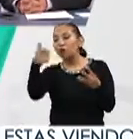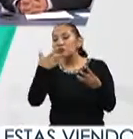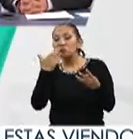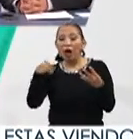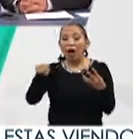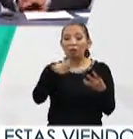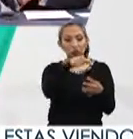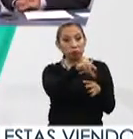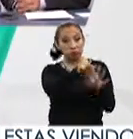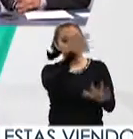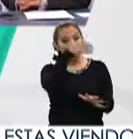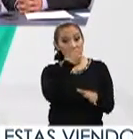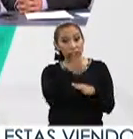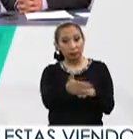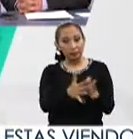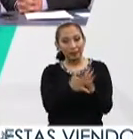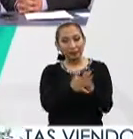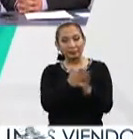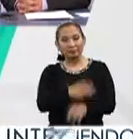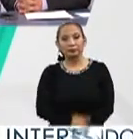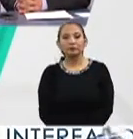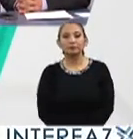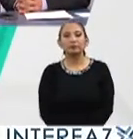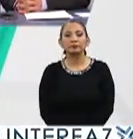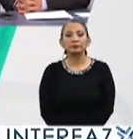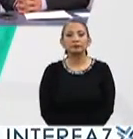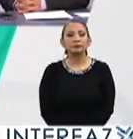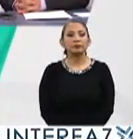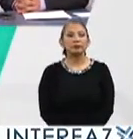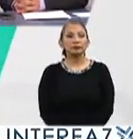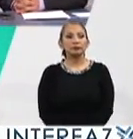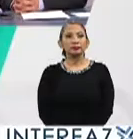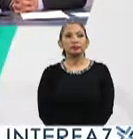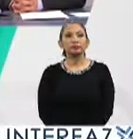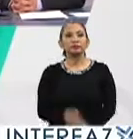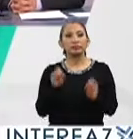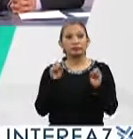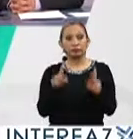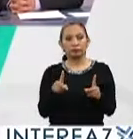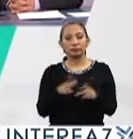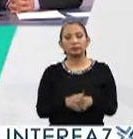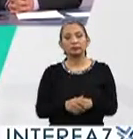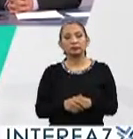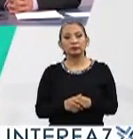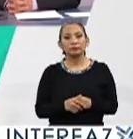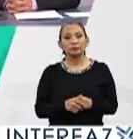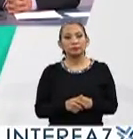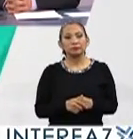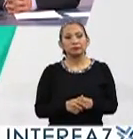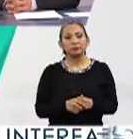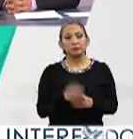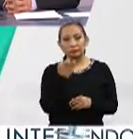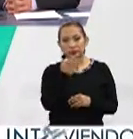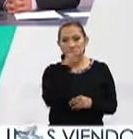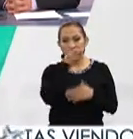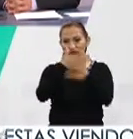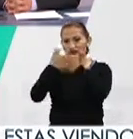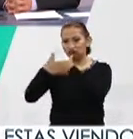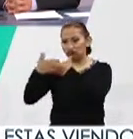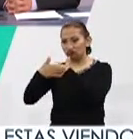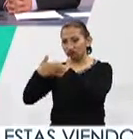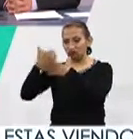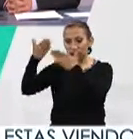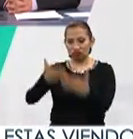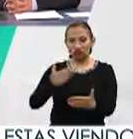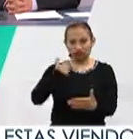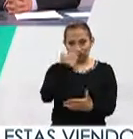otros que también participaron en esta beca. Ok. Esta convocatoria llegó a mi